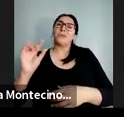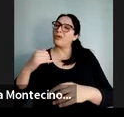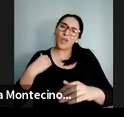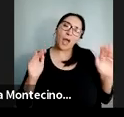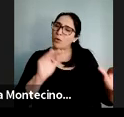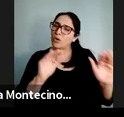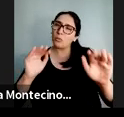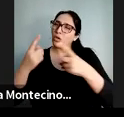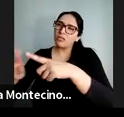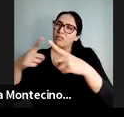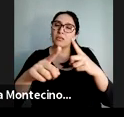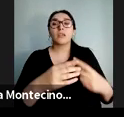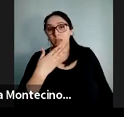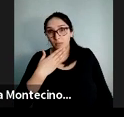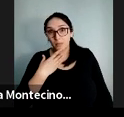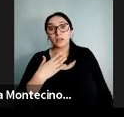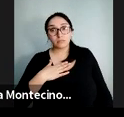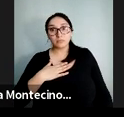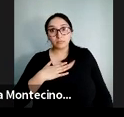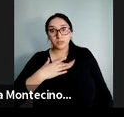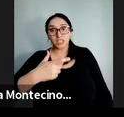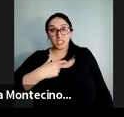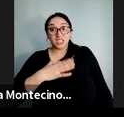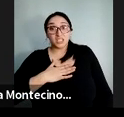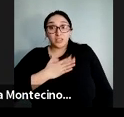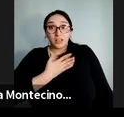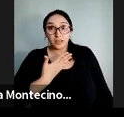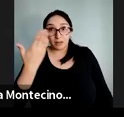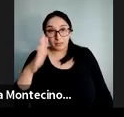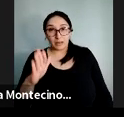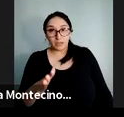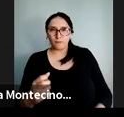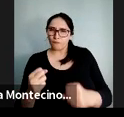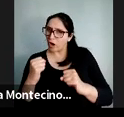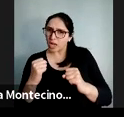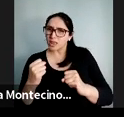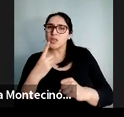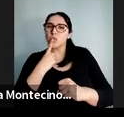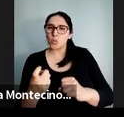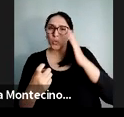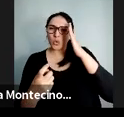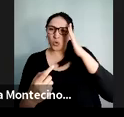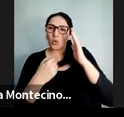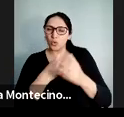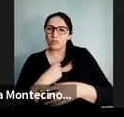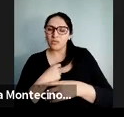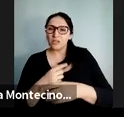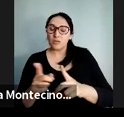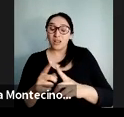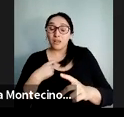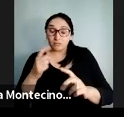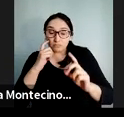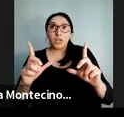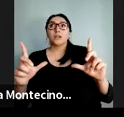las manifestaciones de violencia en Internet, para quienes las trabajamos, también son súper fuertes, súper duras. Nosotras mismas la hemos